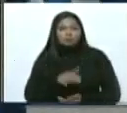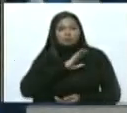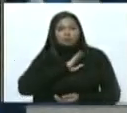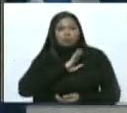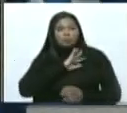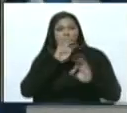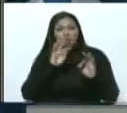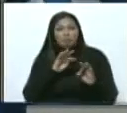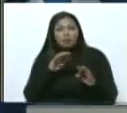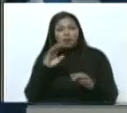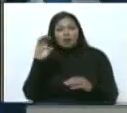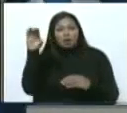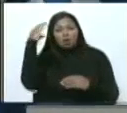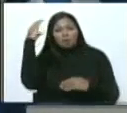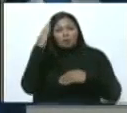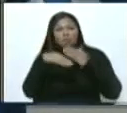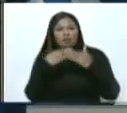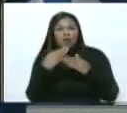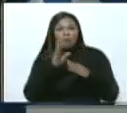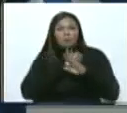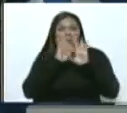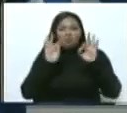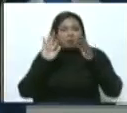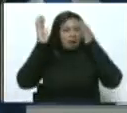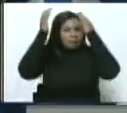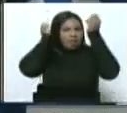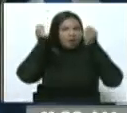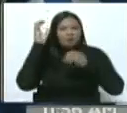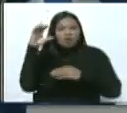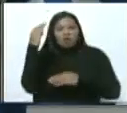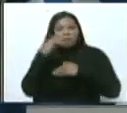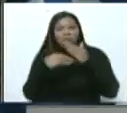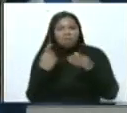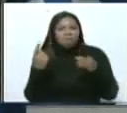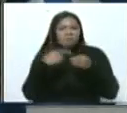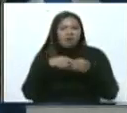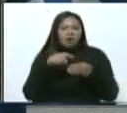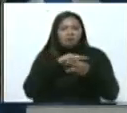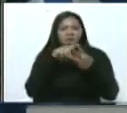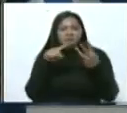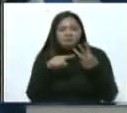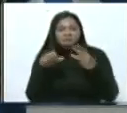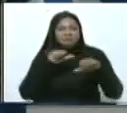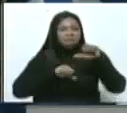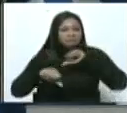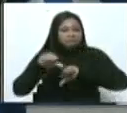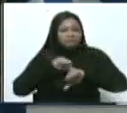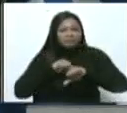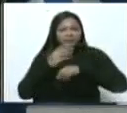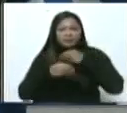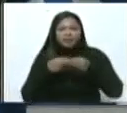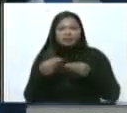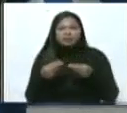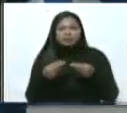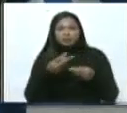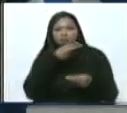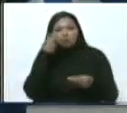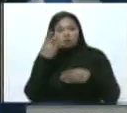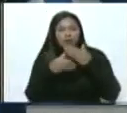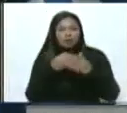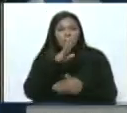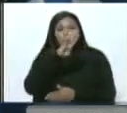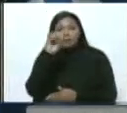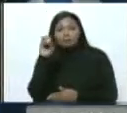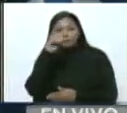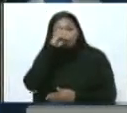en la finca propiedad de un embajador colombiano, fueron encontrados tres laboratorios que producen cocaína. Esto ocurrió no hace 40